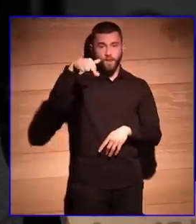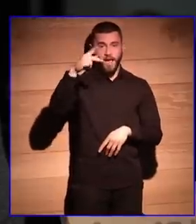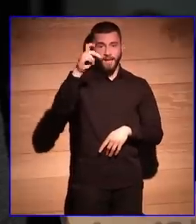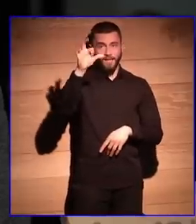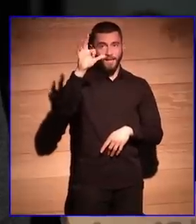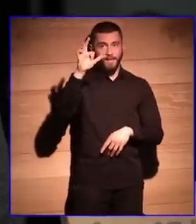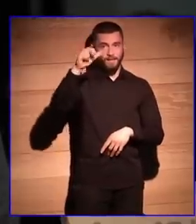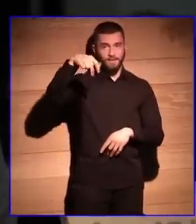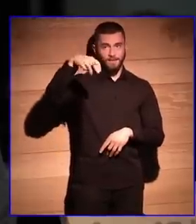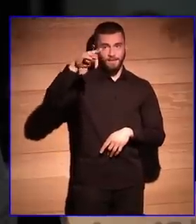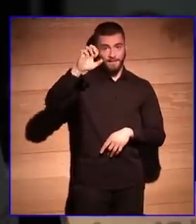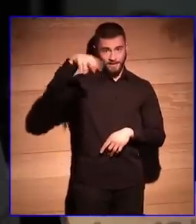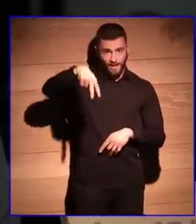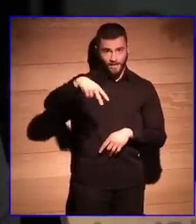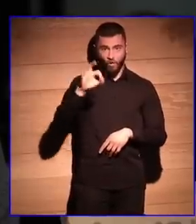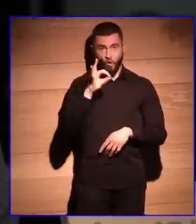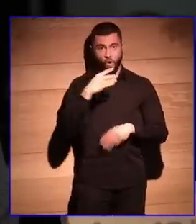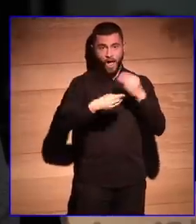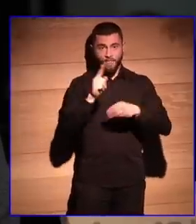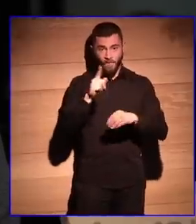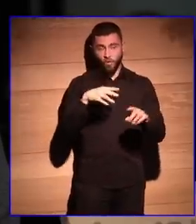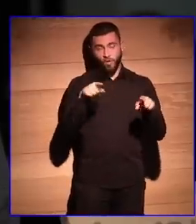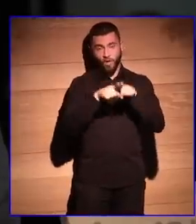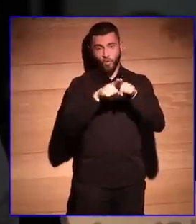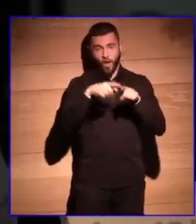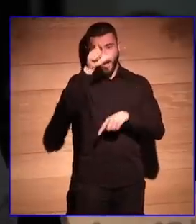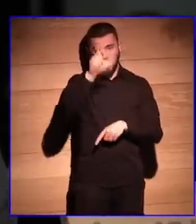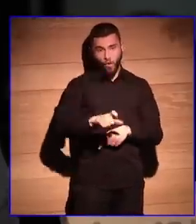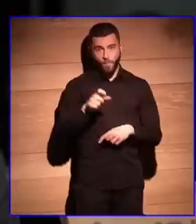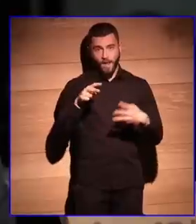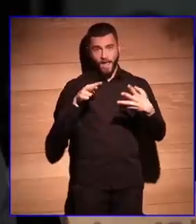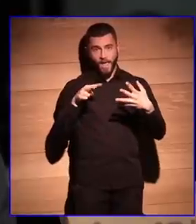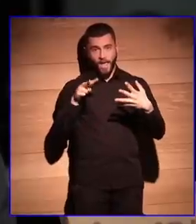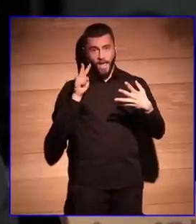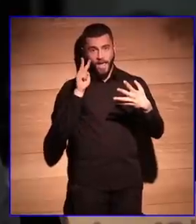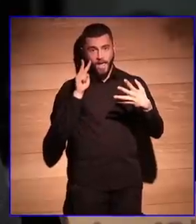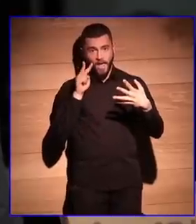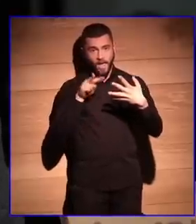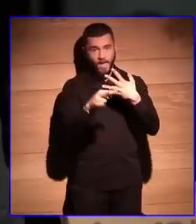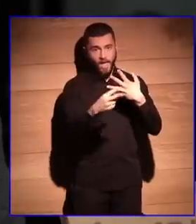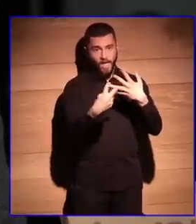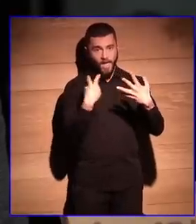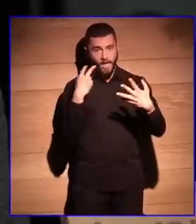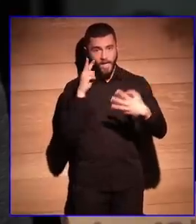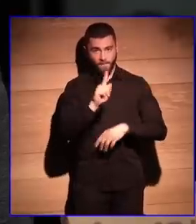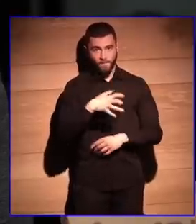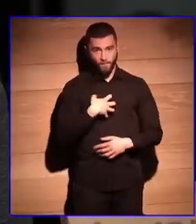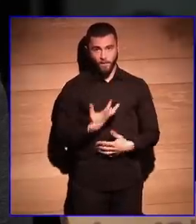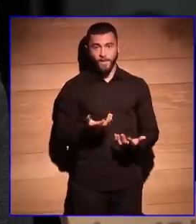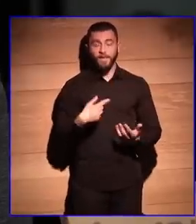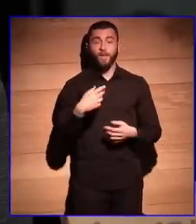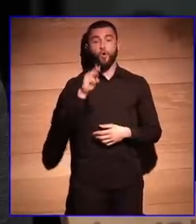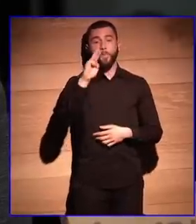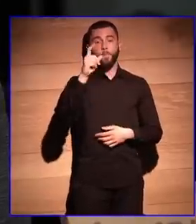ejemplo, o no lo hace, como el caso del hombre invisible. Aquí tenemos un dilema que prácticamente es platoniano, que es el don de